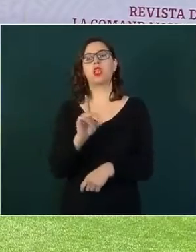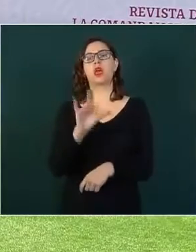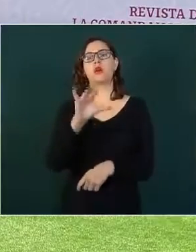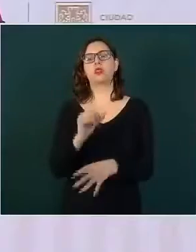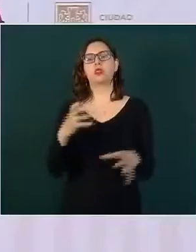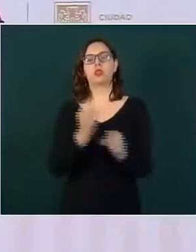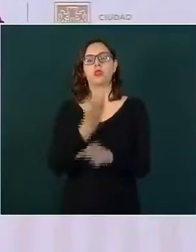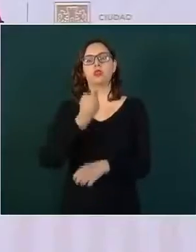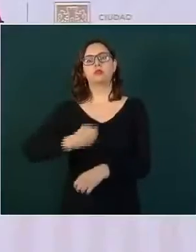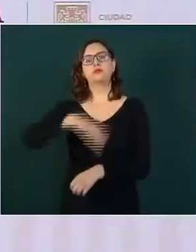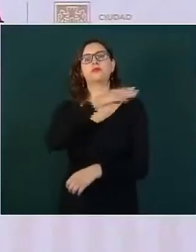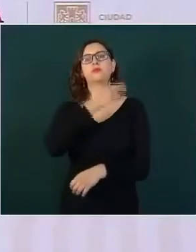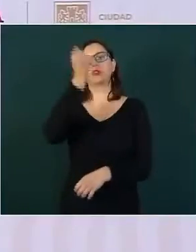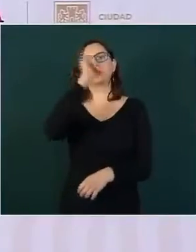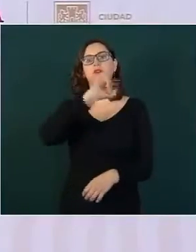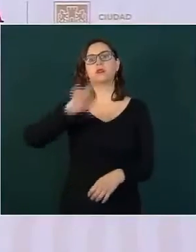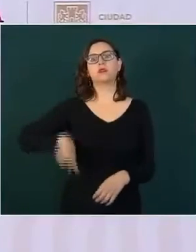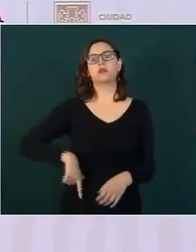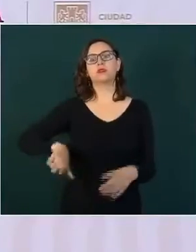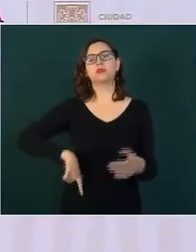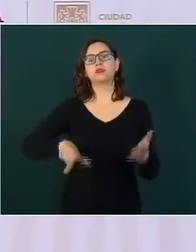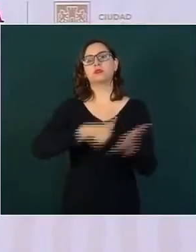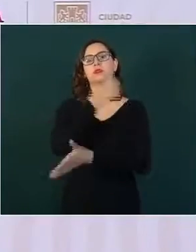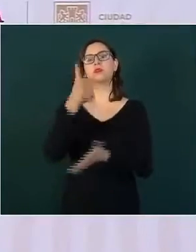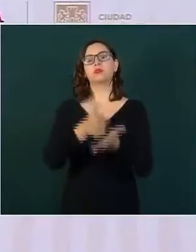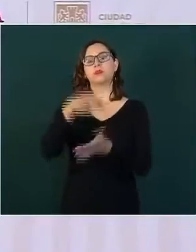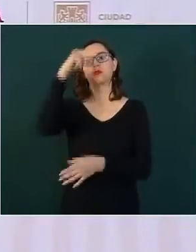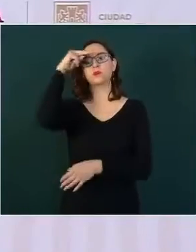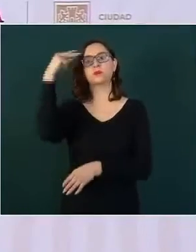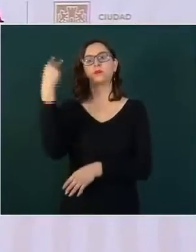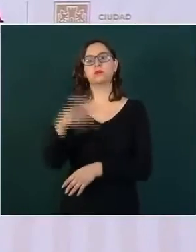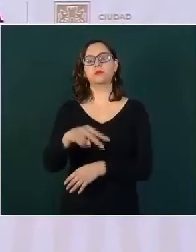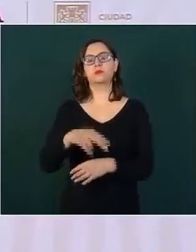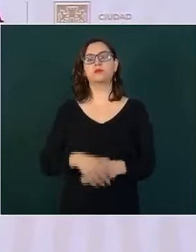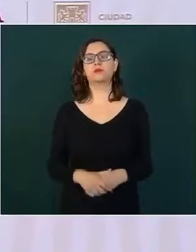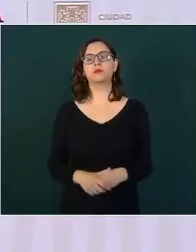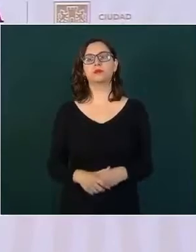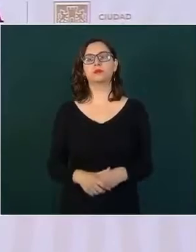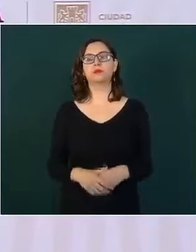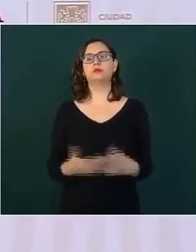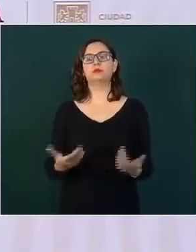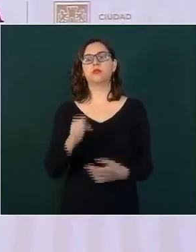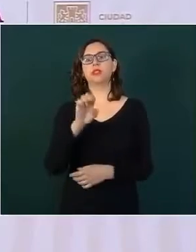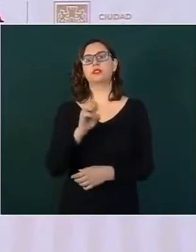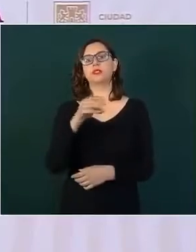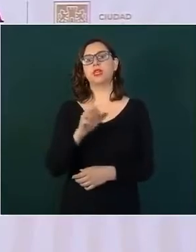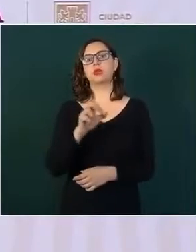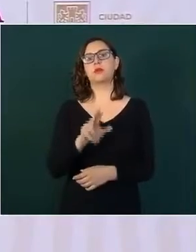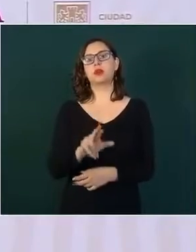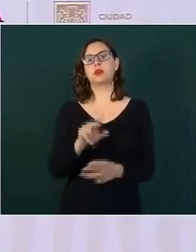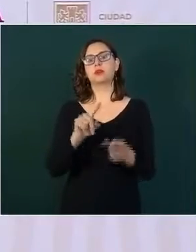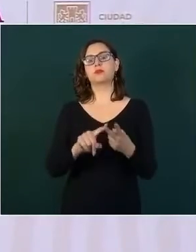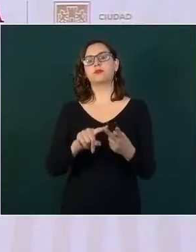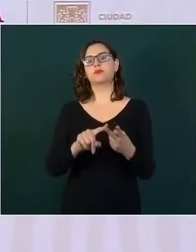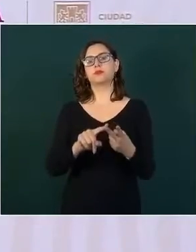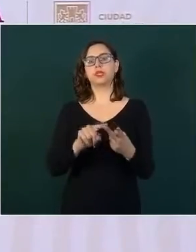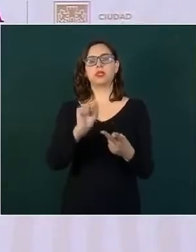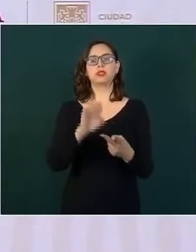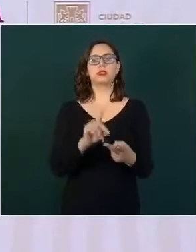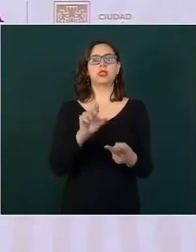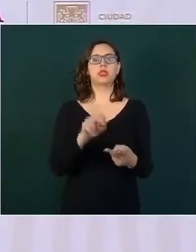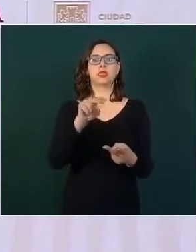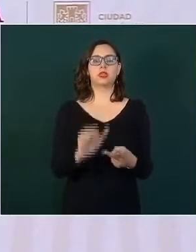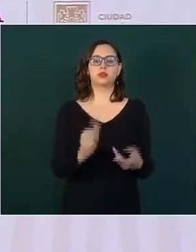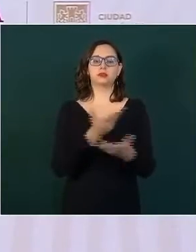de la Ciudad de México. Funcionarios de la Secretaría de Marina y de la Secretaría de la